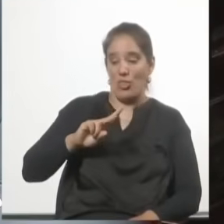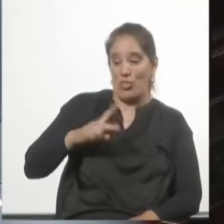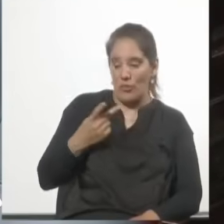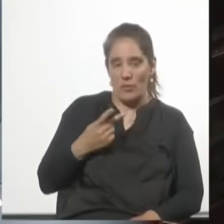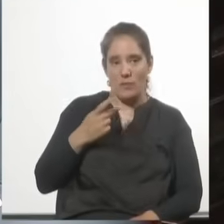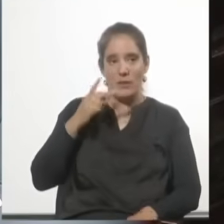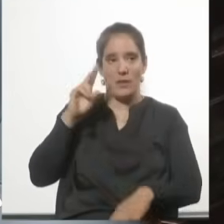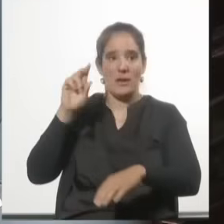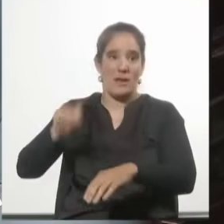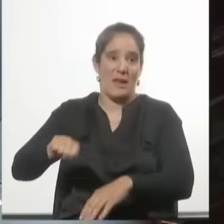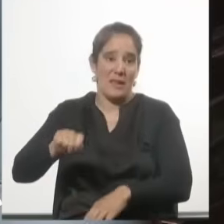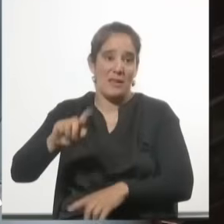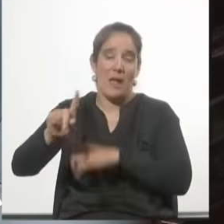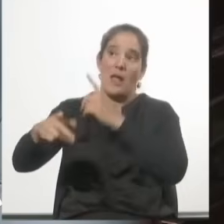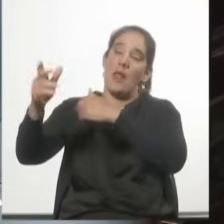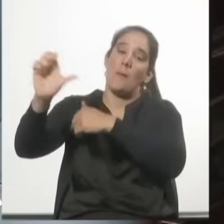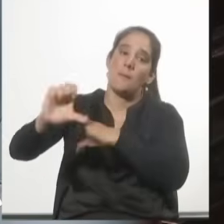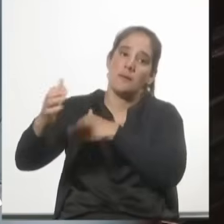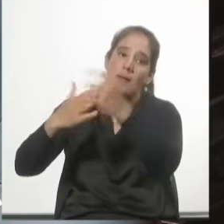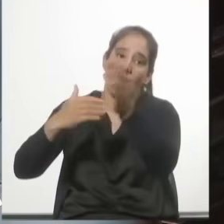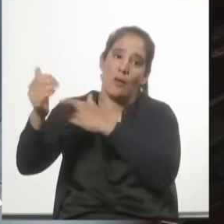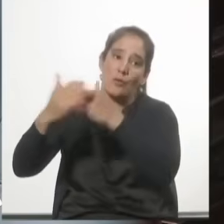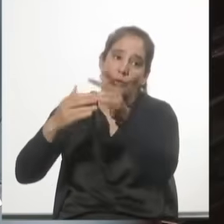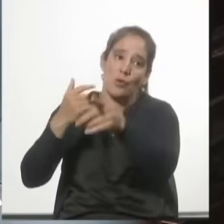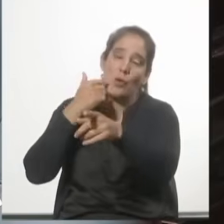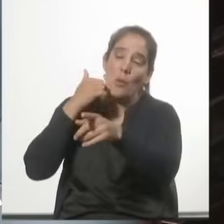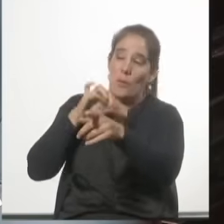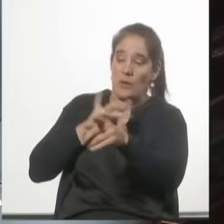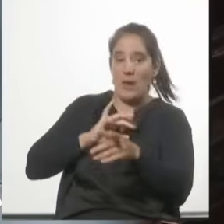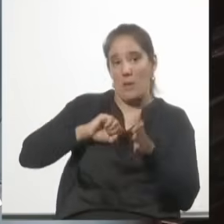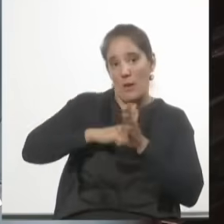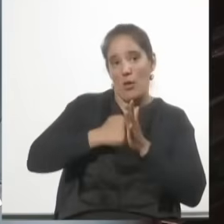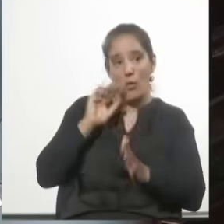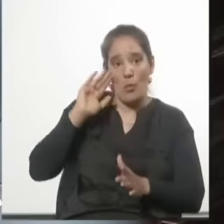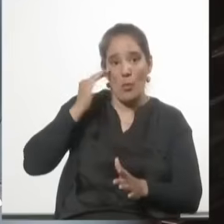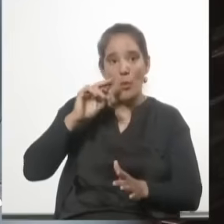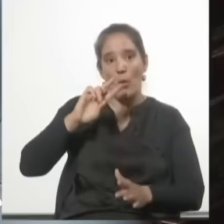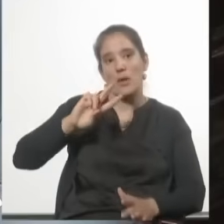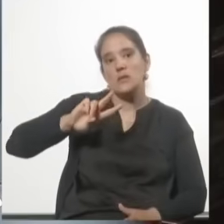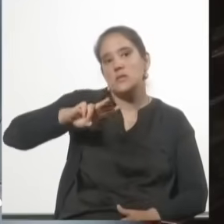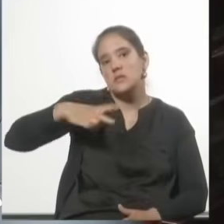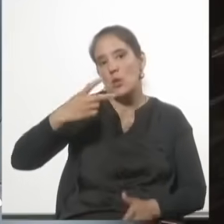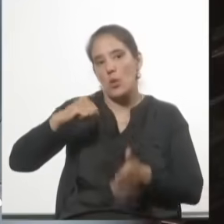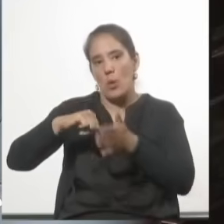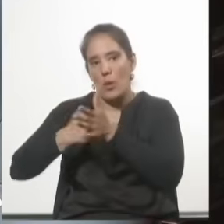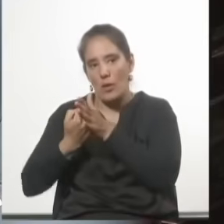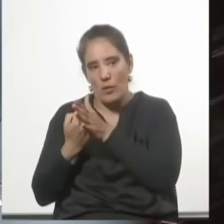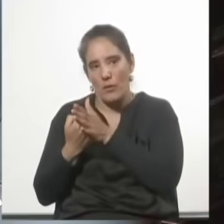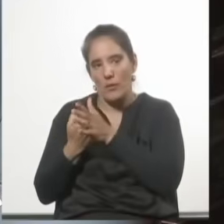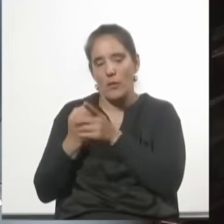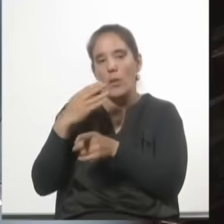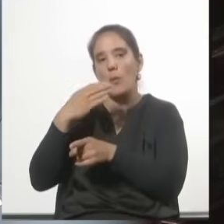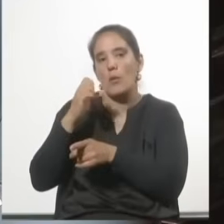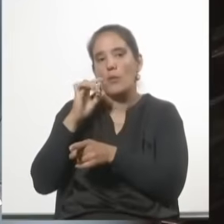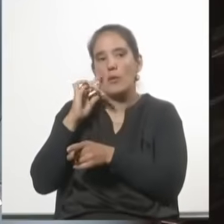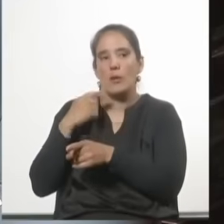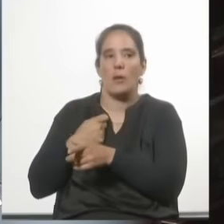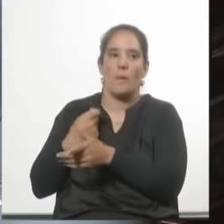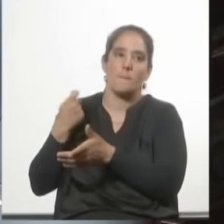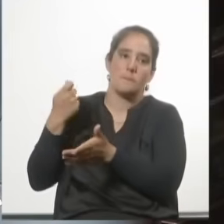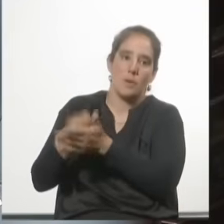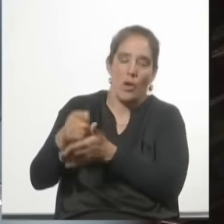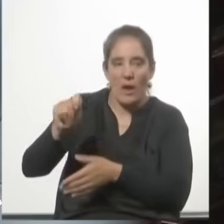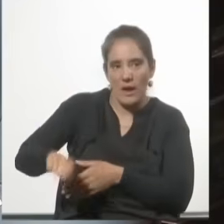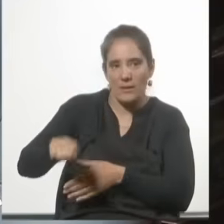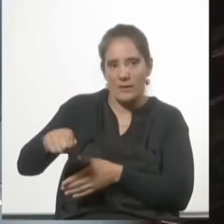vendedor, ya que además de las garantías del banco emisor, el BROU, un segundo banco, el Deutsche, agrega su propia garantía